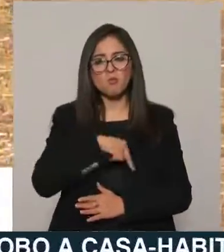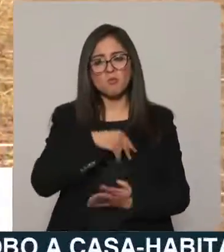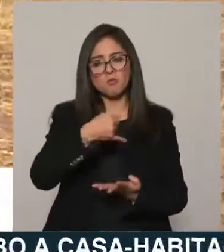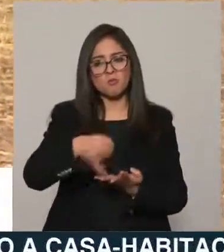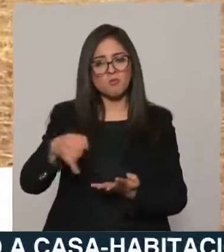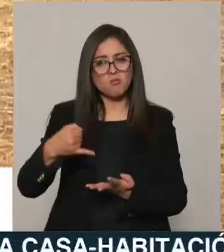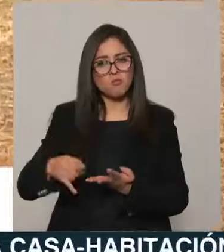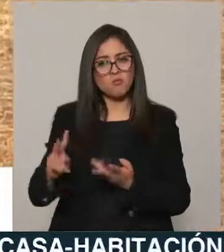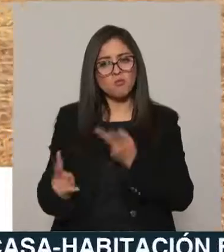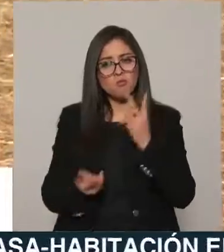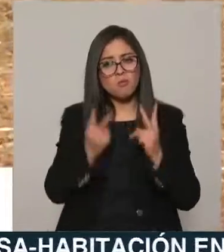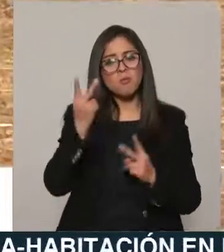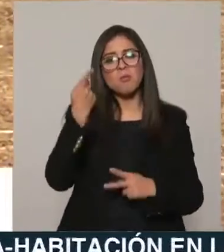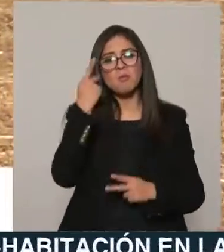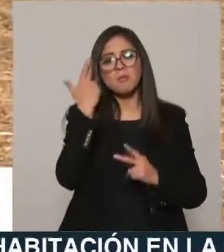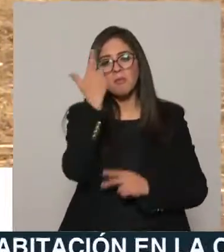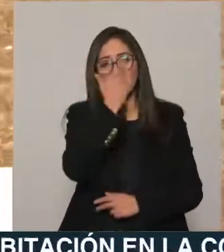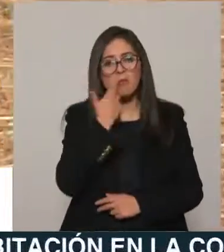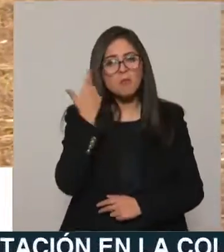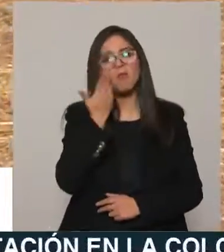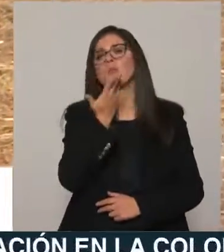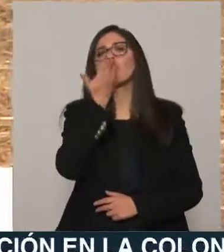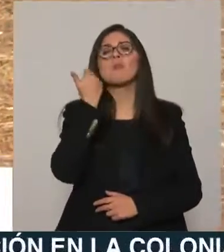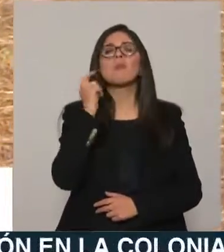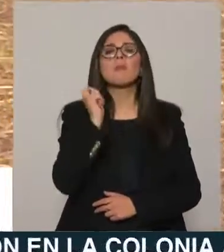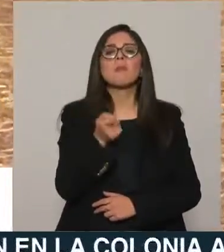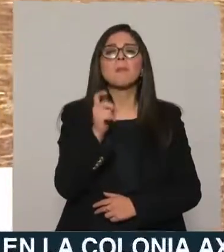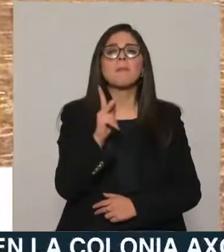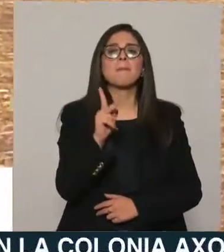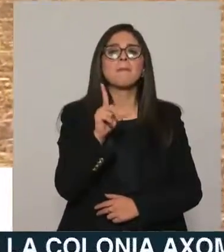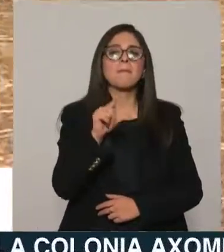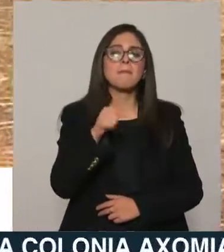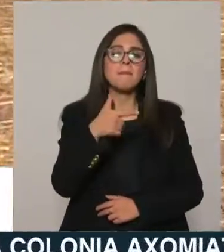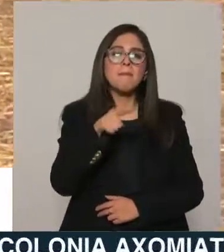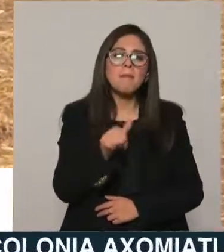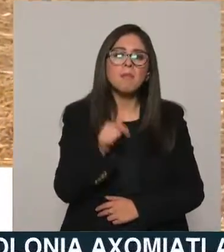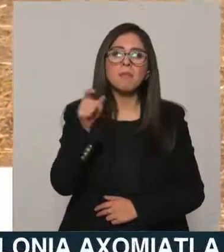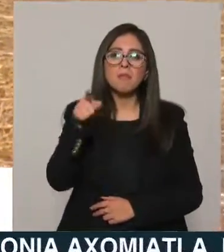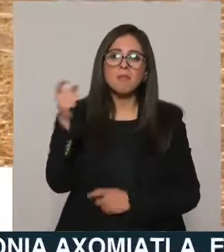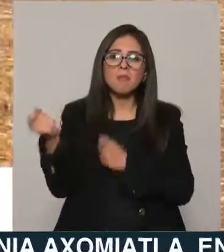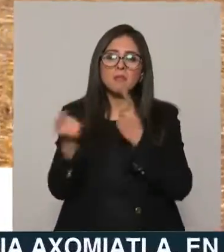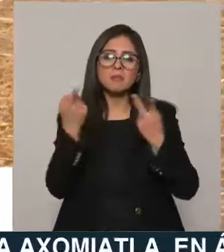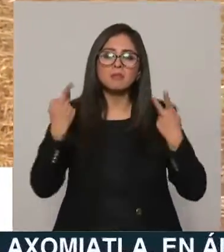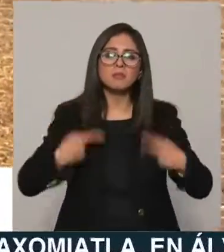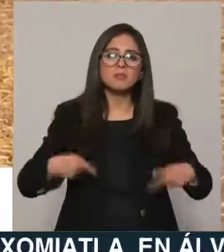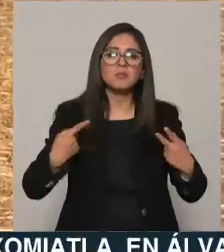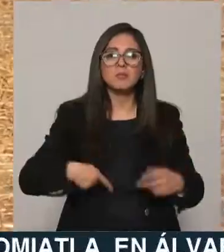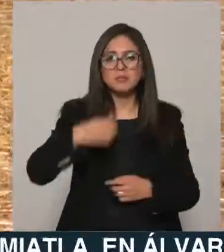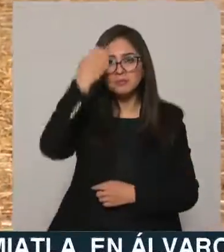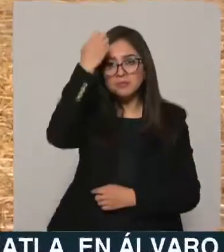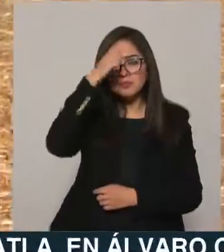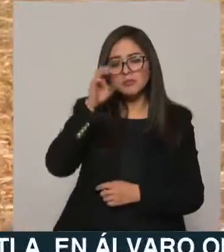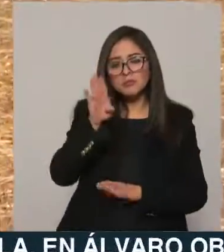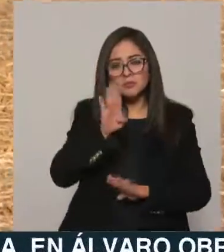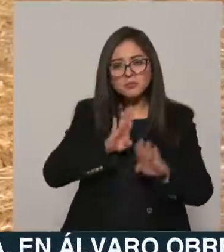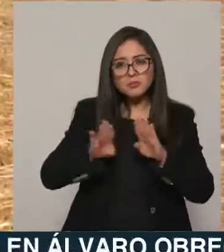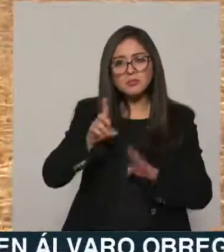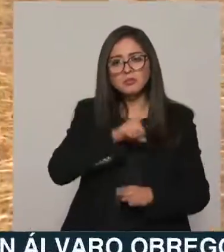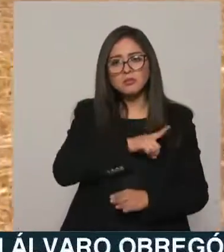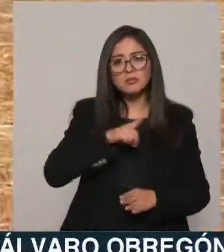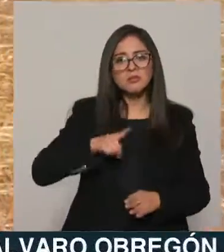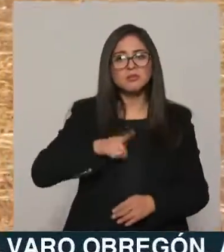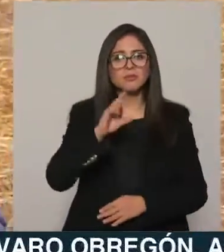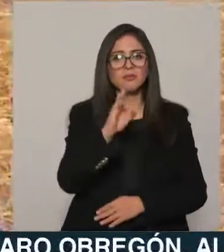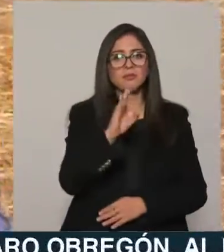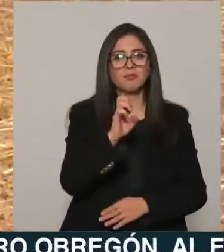hay que revisar que no hubo plaga. Según digo, aquí nos apoyan algunos biólogos, tendríamos que fertilizar y